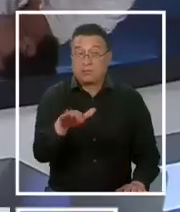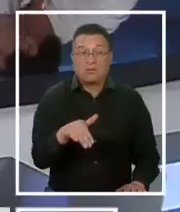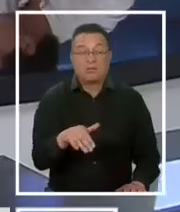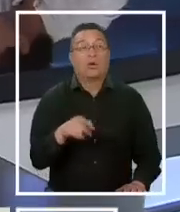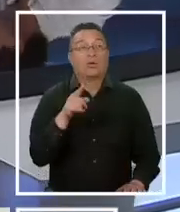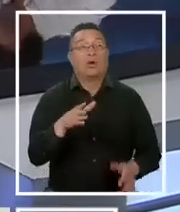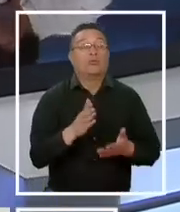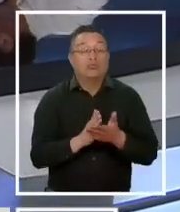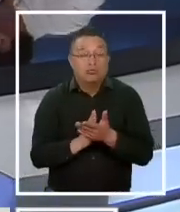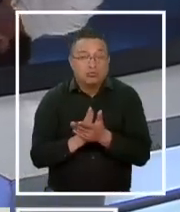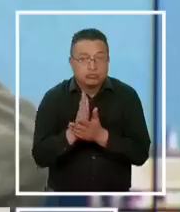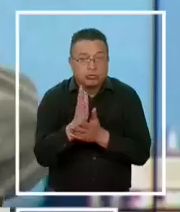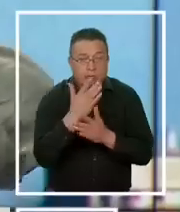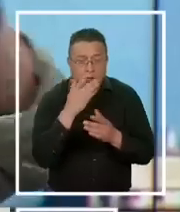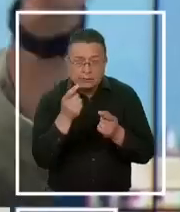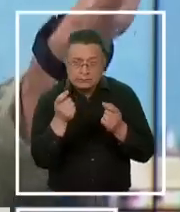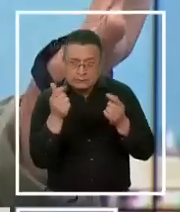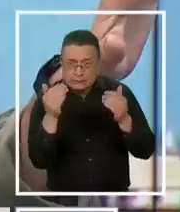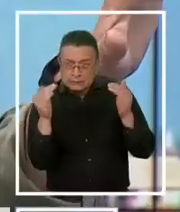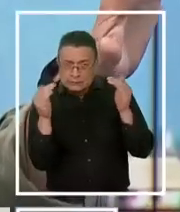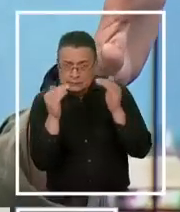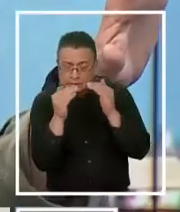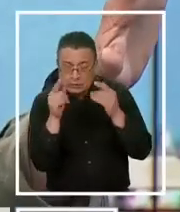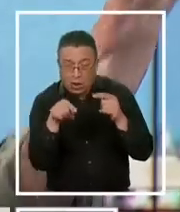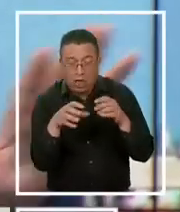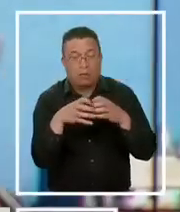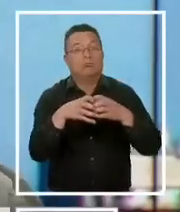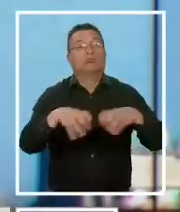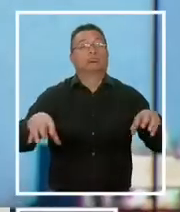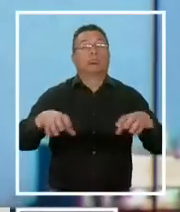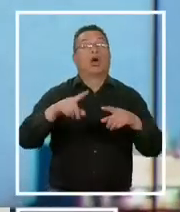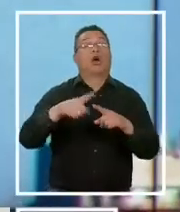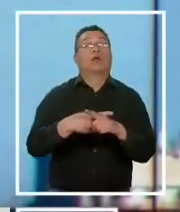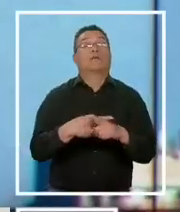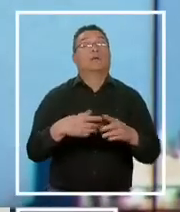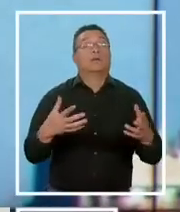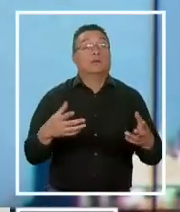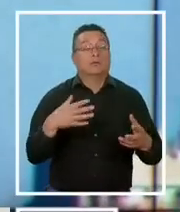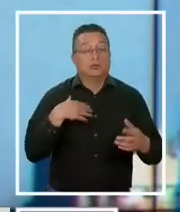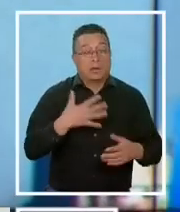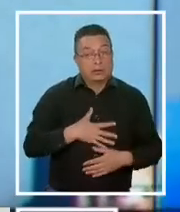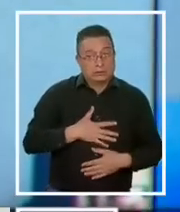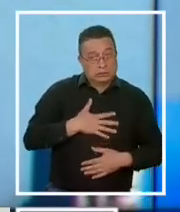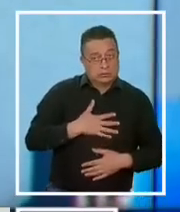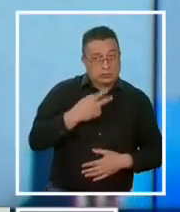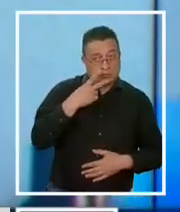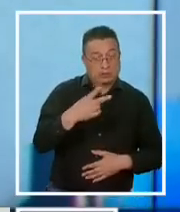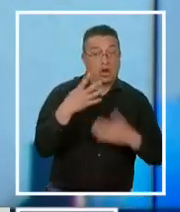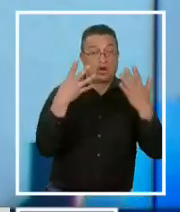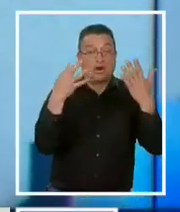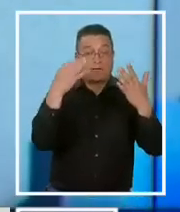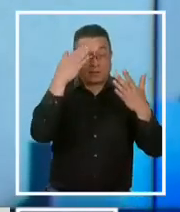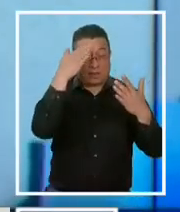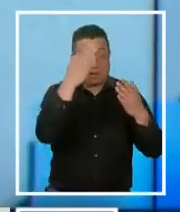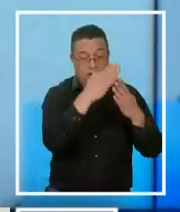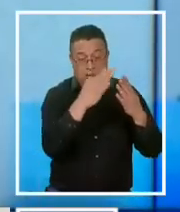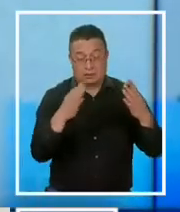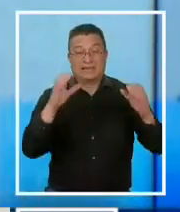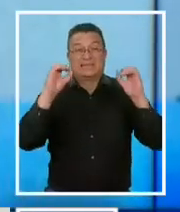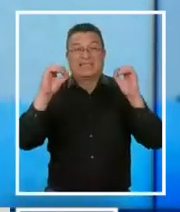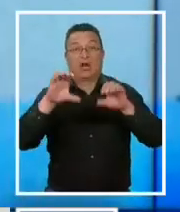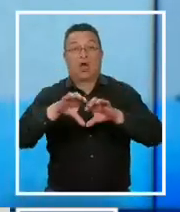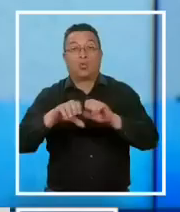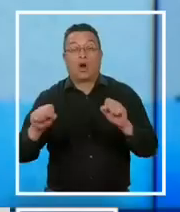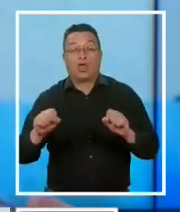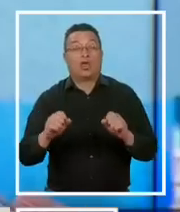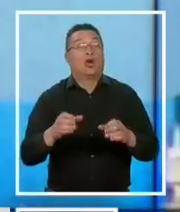estuvimos muy cerca y parece que hoy día en dos países distintos Bueno eso es lo que uno percibe 90 días cero acuerdo